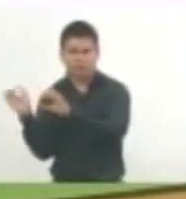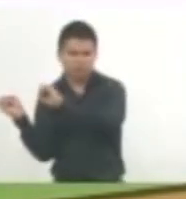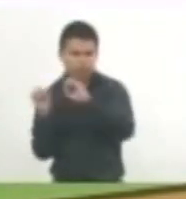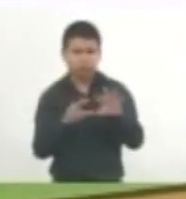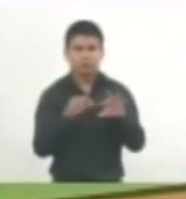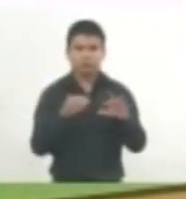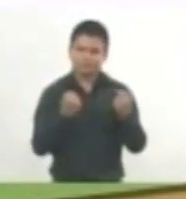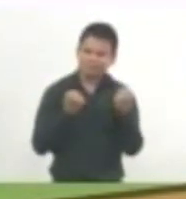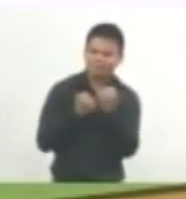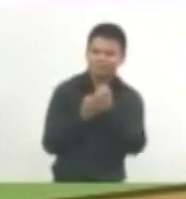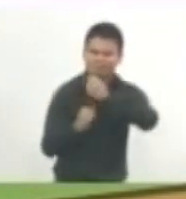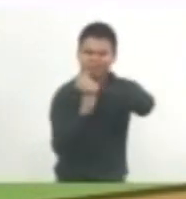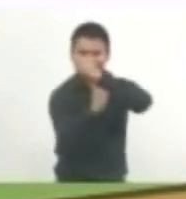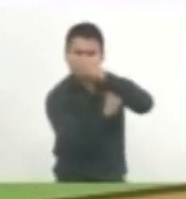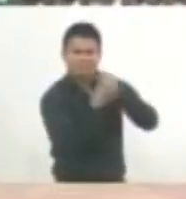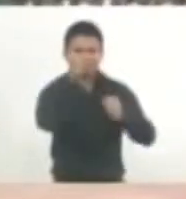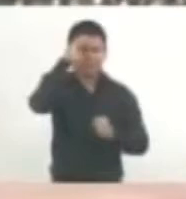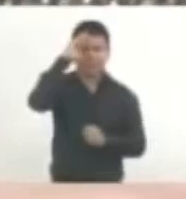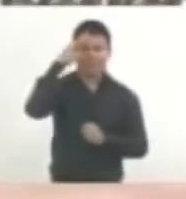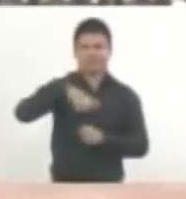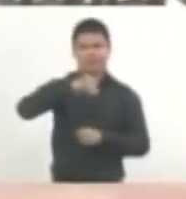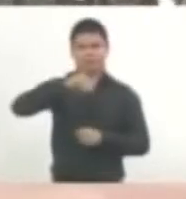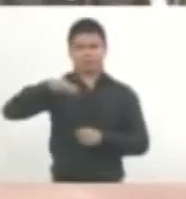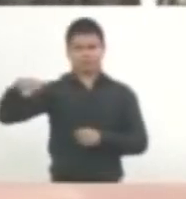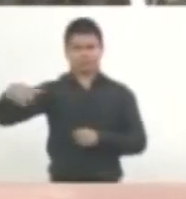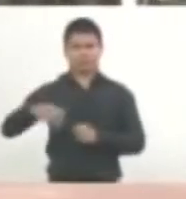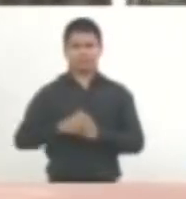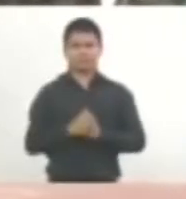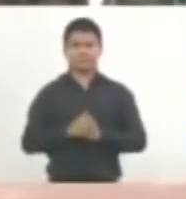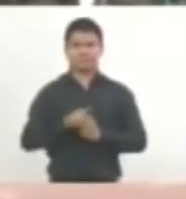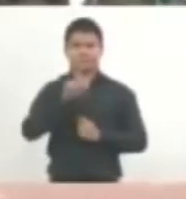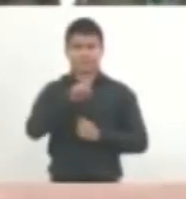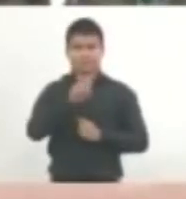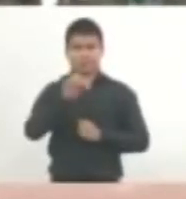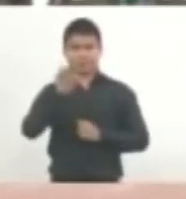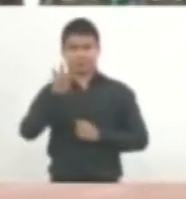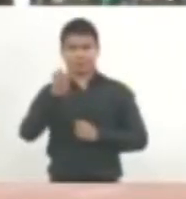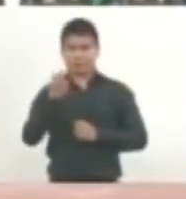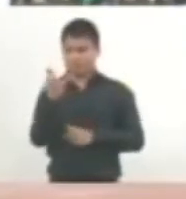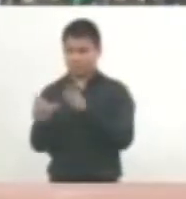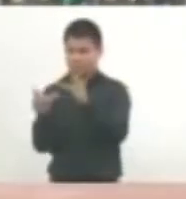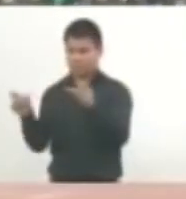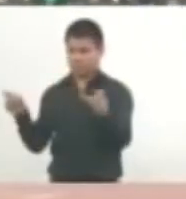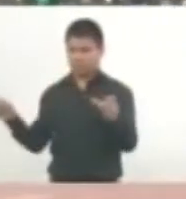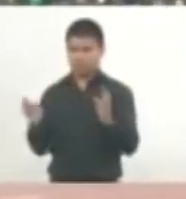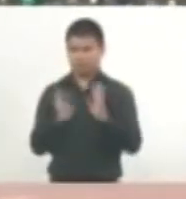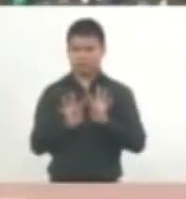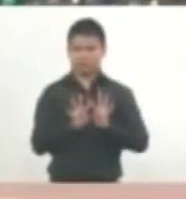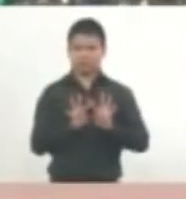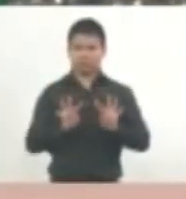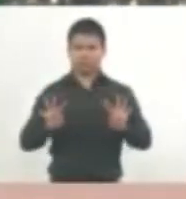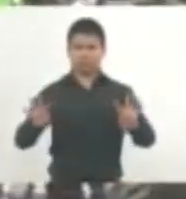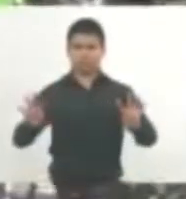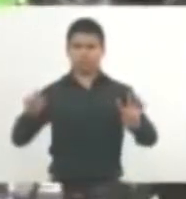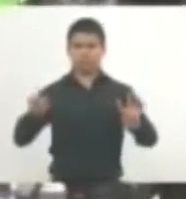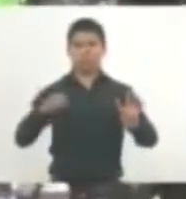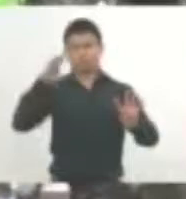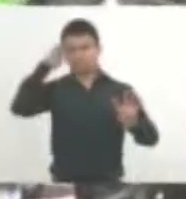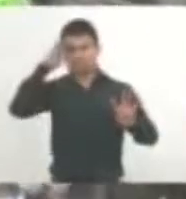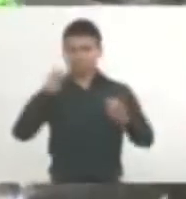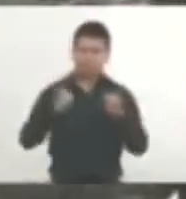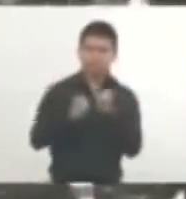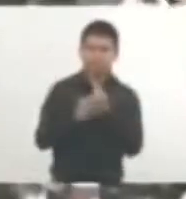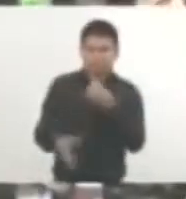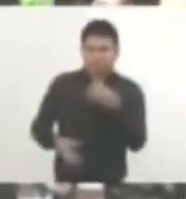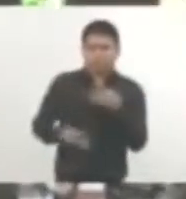la geografía del Magdalena. 109 nuevos uniformados reforzarán el pie de fuerza en el Magdalena para garantizar seguridad en áreas rural